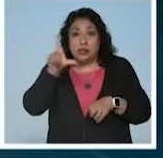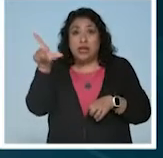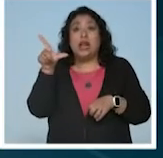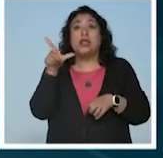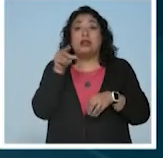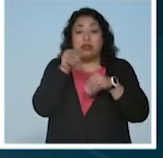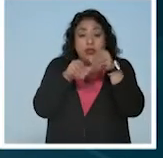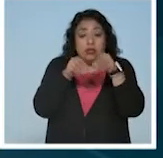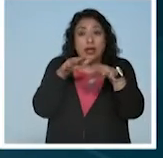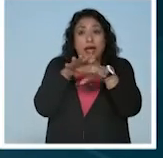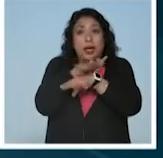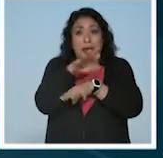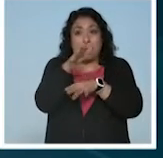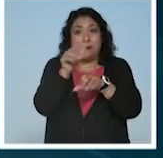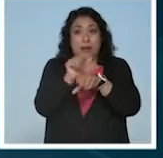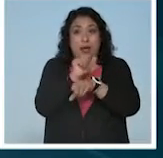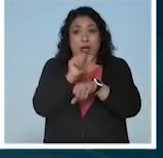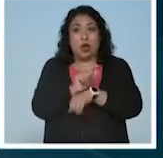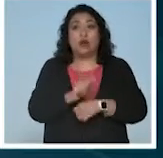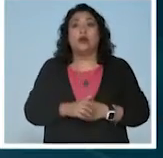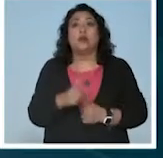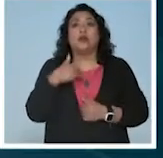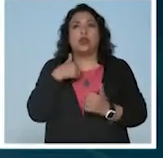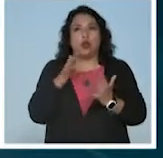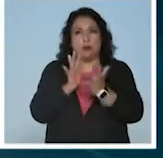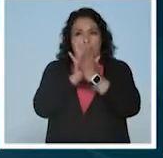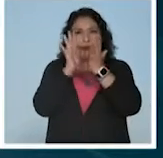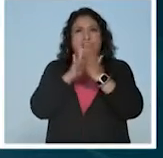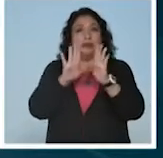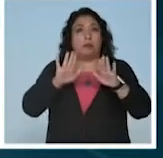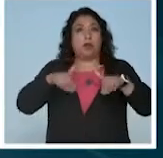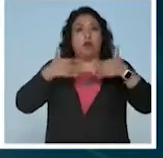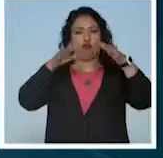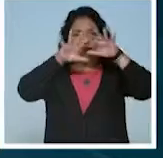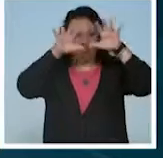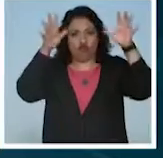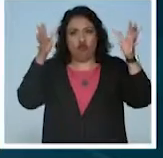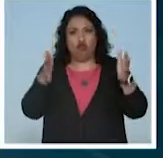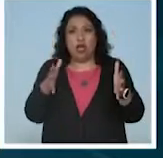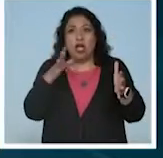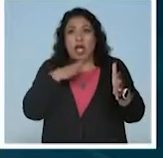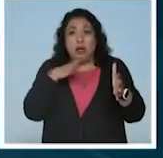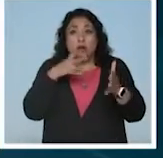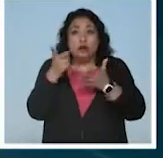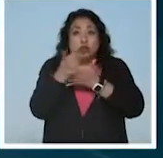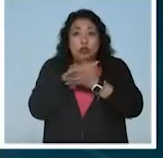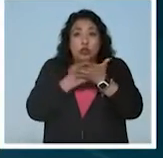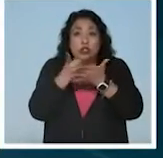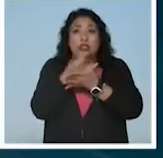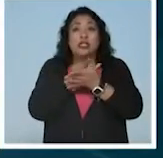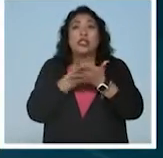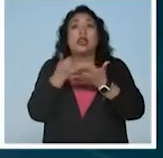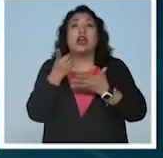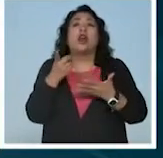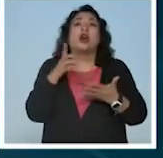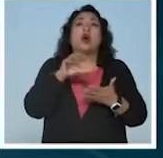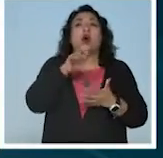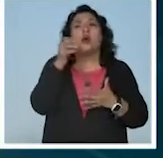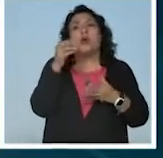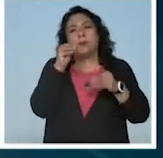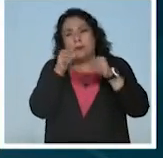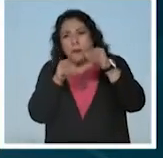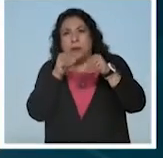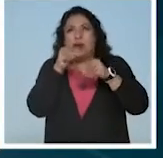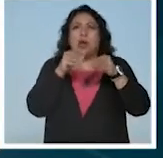reinterpretaron el vehículo yo participé en la parte exterior y hay muchos diseñadores también detrás haciendo otras partes